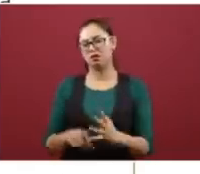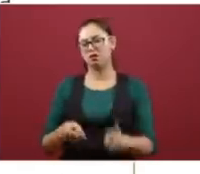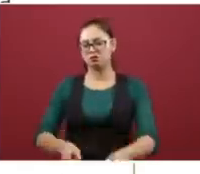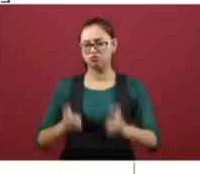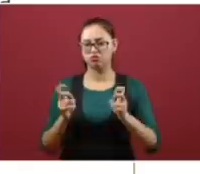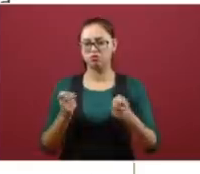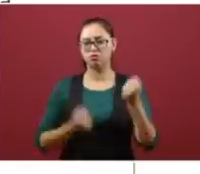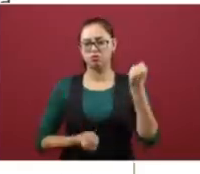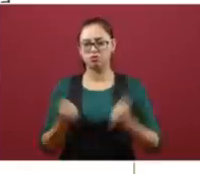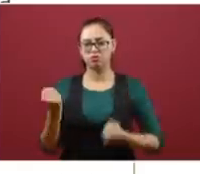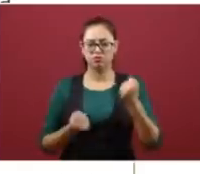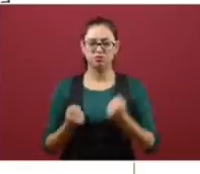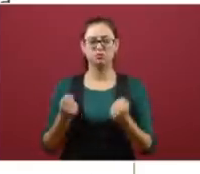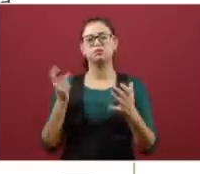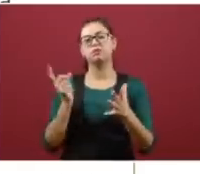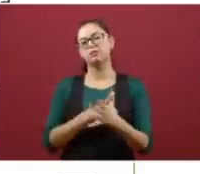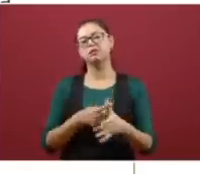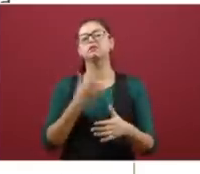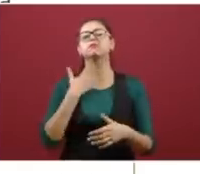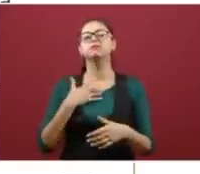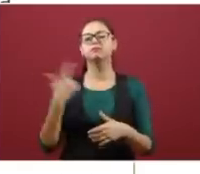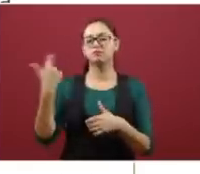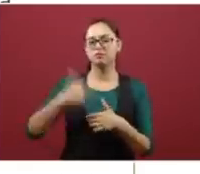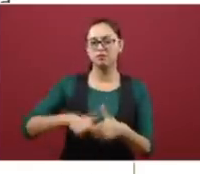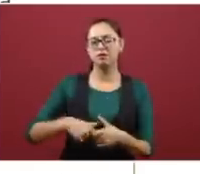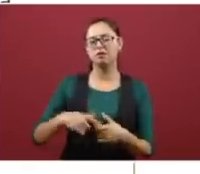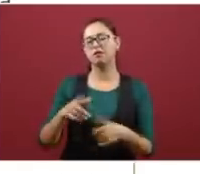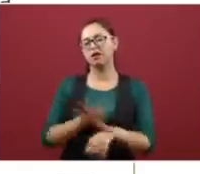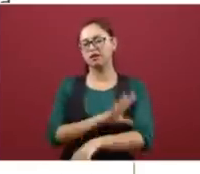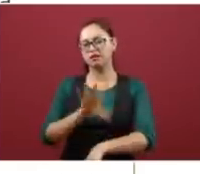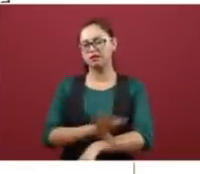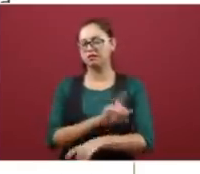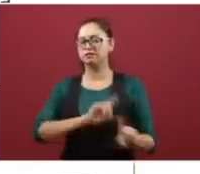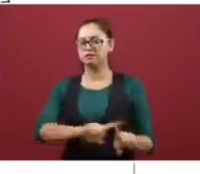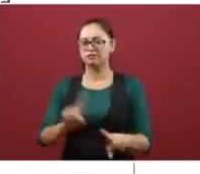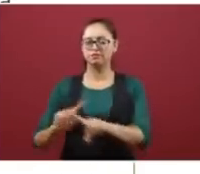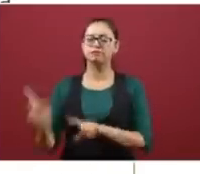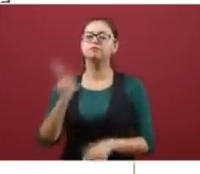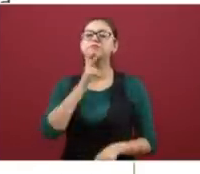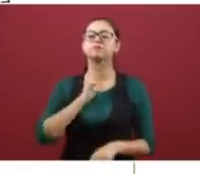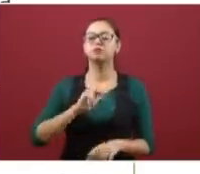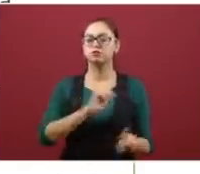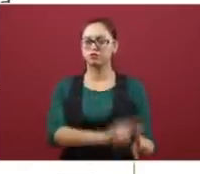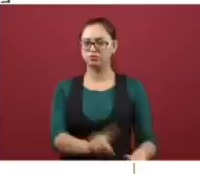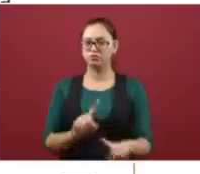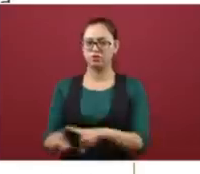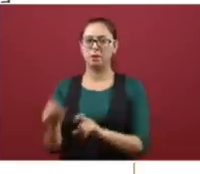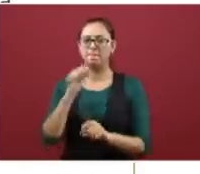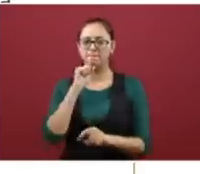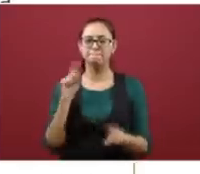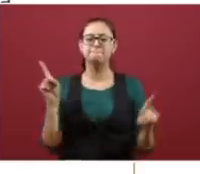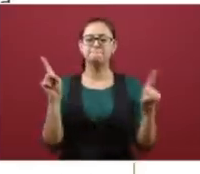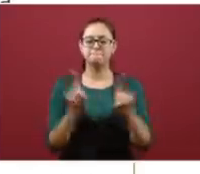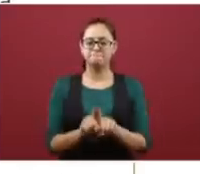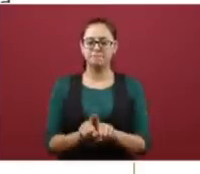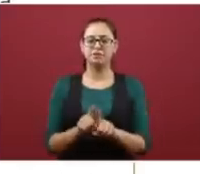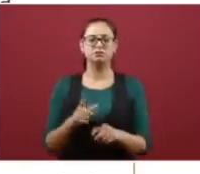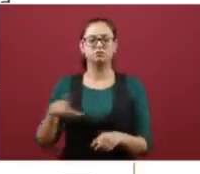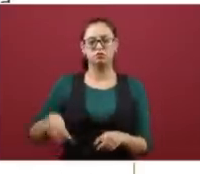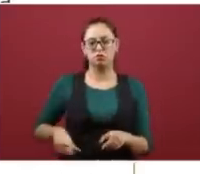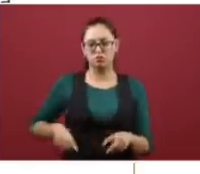en materia de hidrocarburos petrolíferos y petroquímicos así como delitos cometidos por servidores